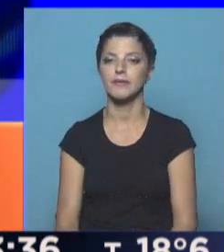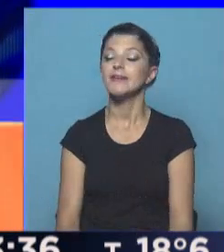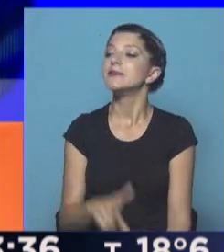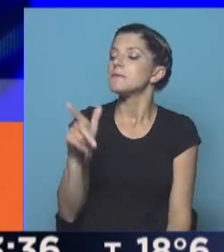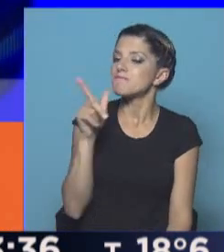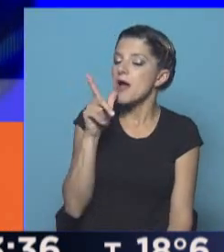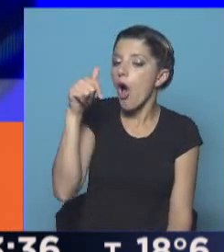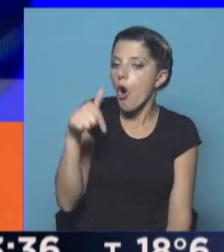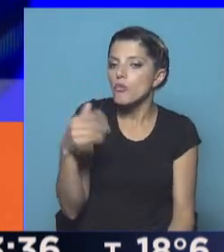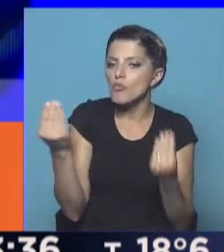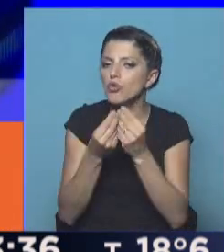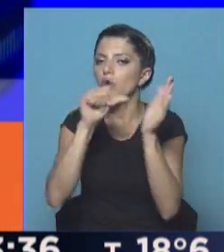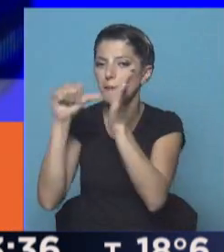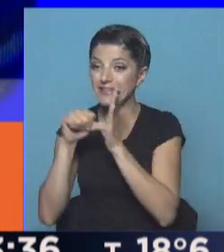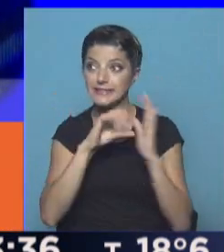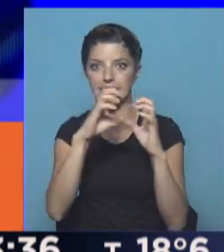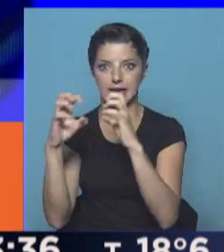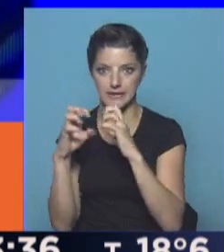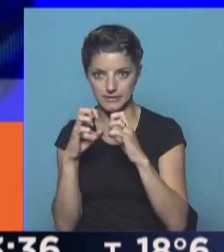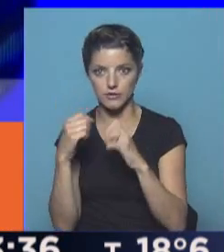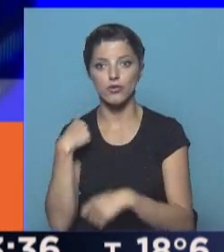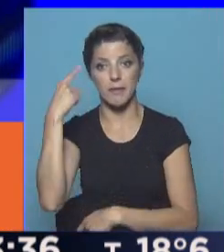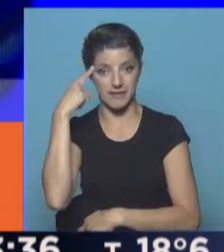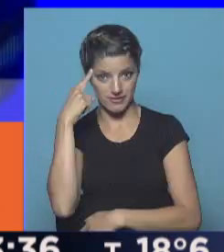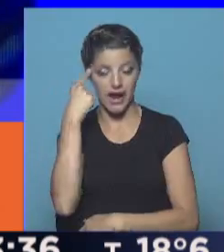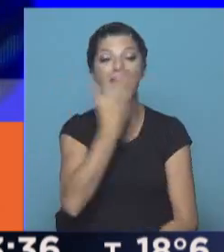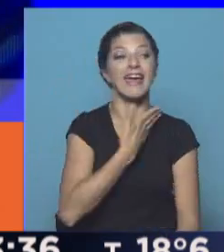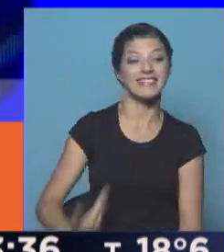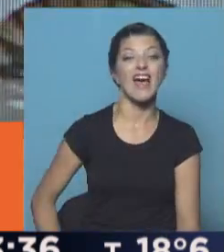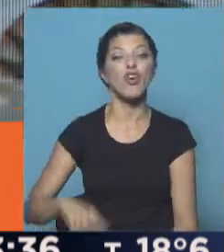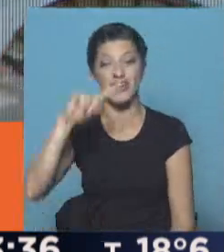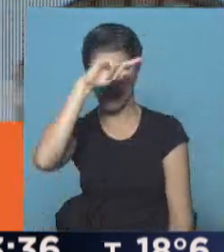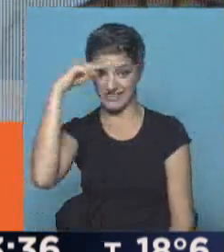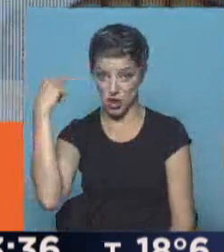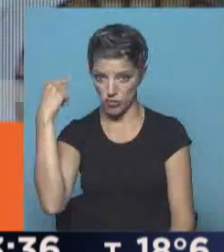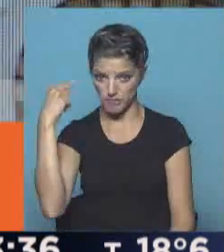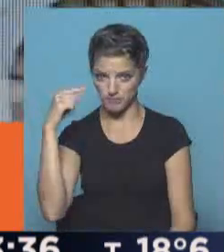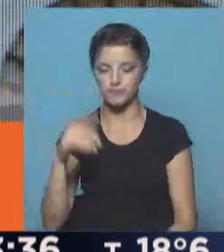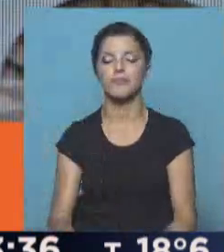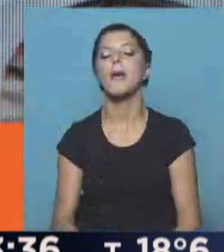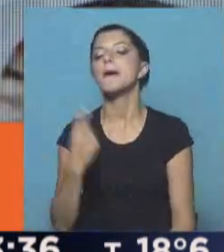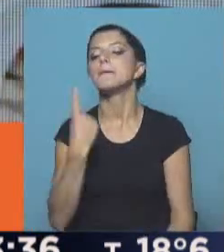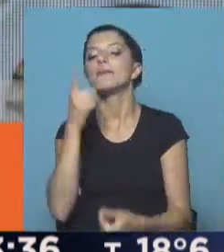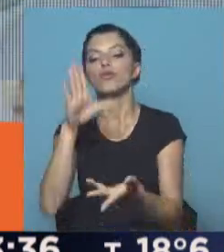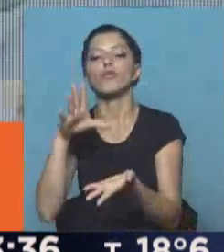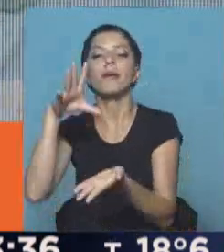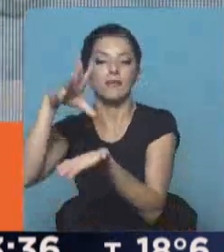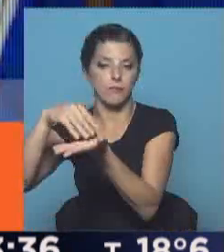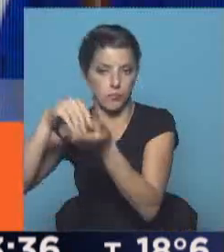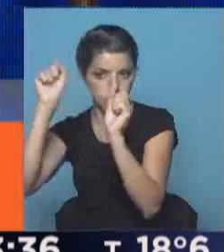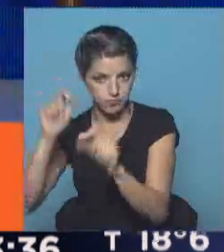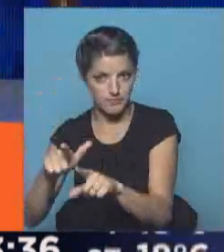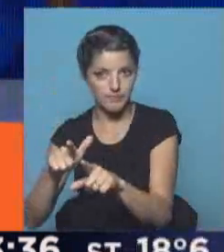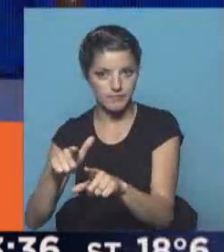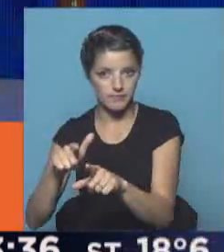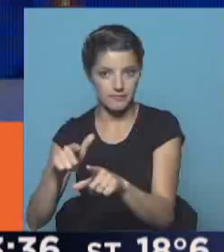países europeos están atravesando una crisis fuerte de la idea de Estado-Nación, digamos, sí. No solo por la cesión voluntaria de soberanía a instancias supranacionales, que es básicamente